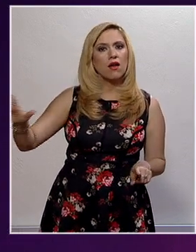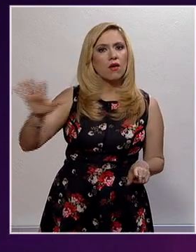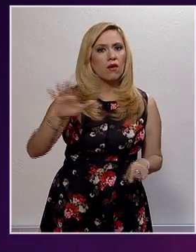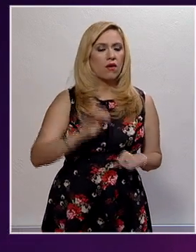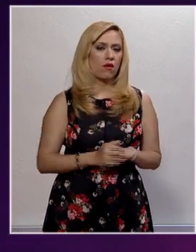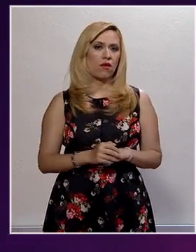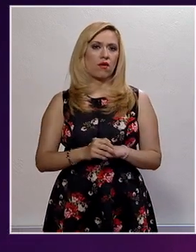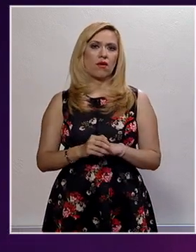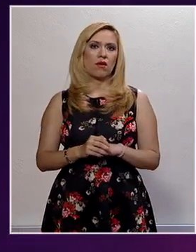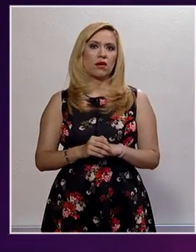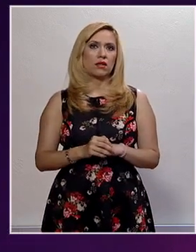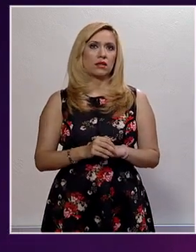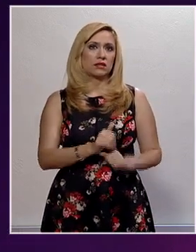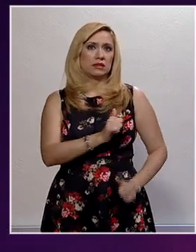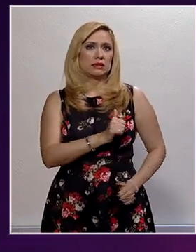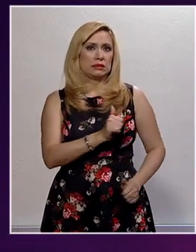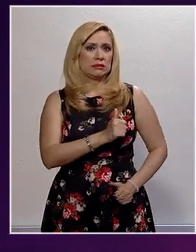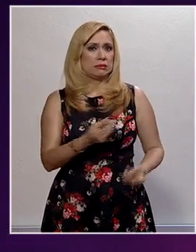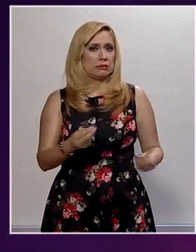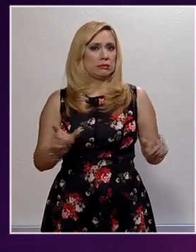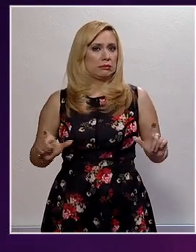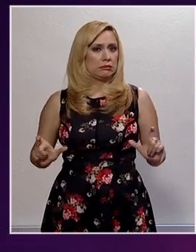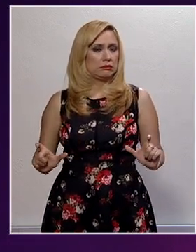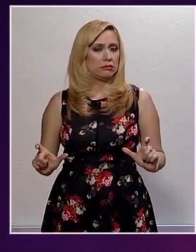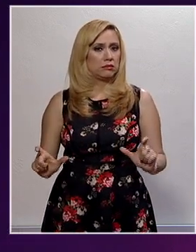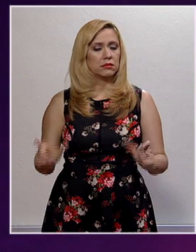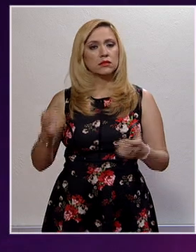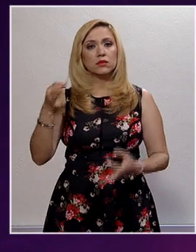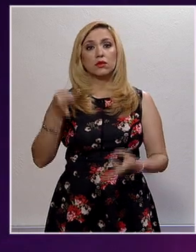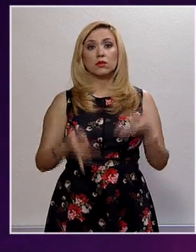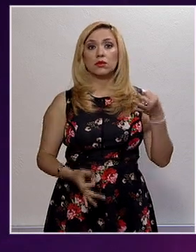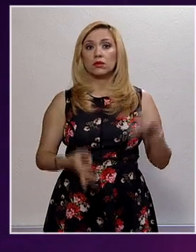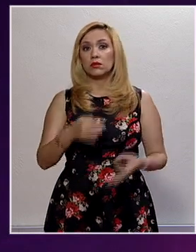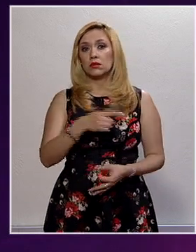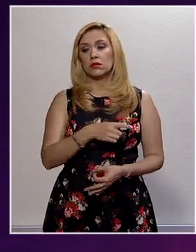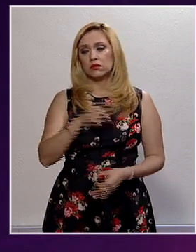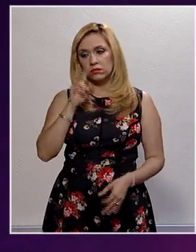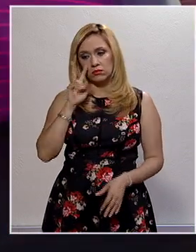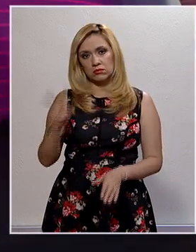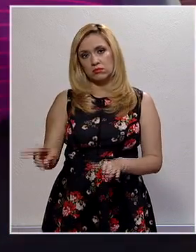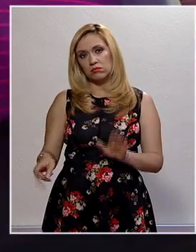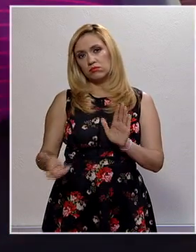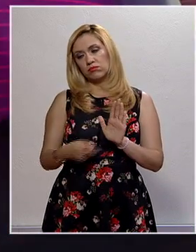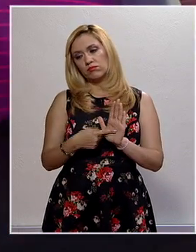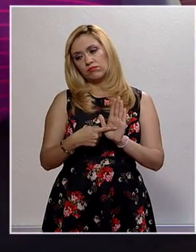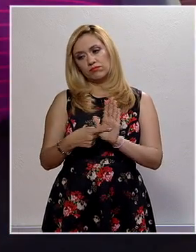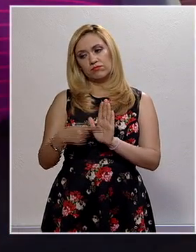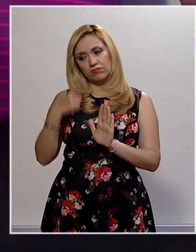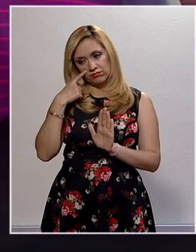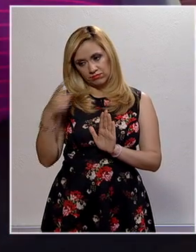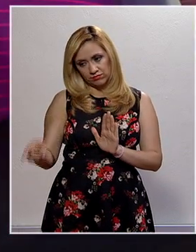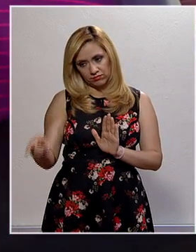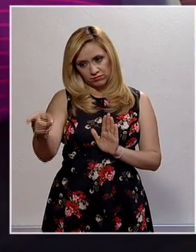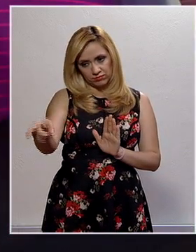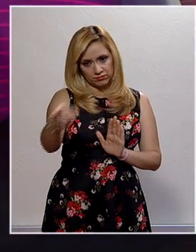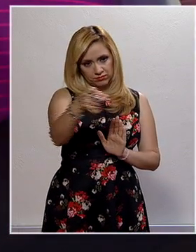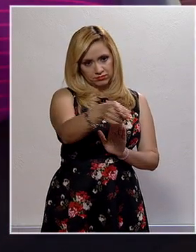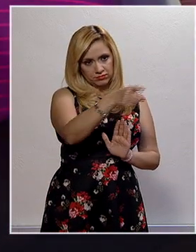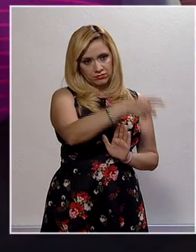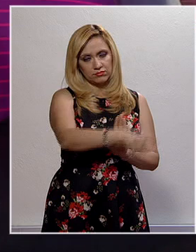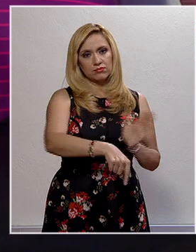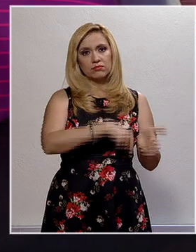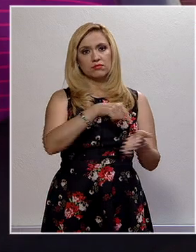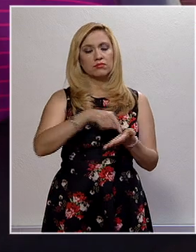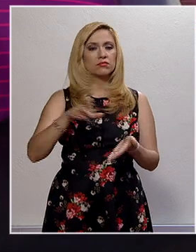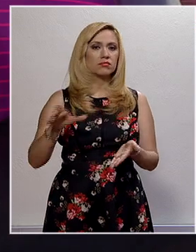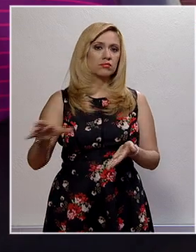y altamente militarizado, todo esto la Corte lo señala, ¿no? Esas interseccionalidades, en el caso de